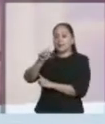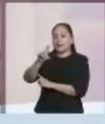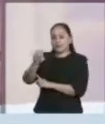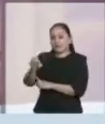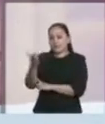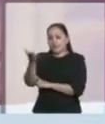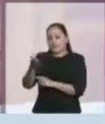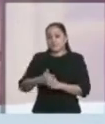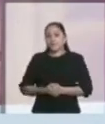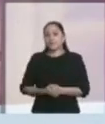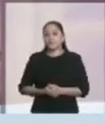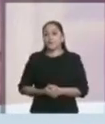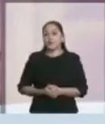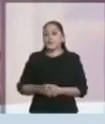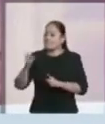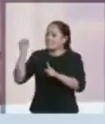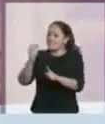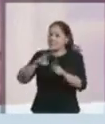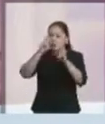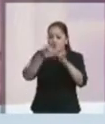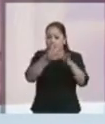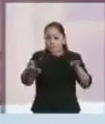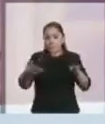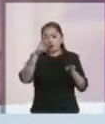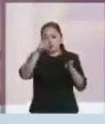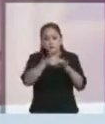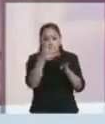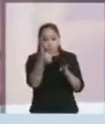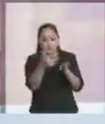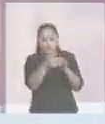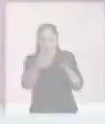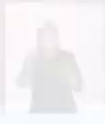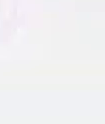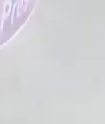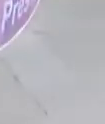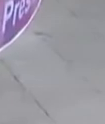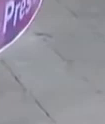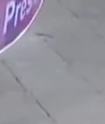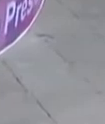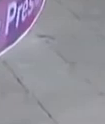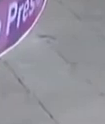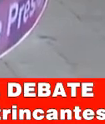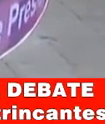y quién disminuyó después del primer debate.